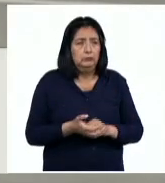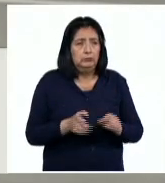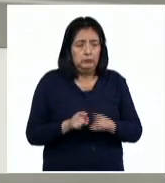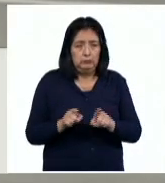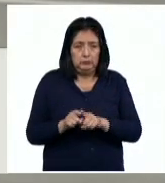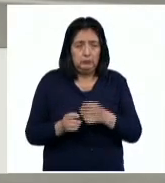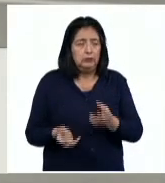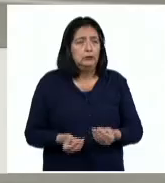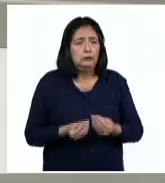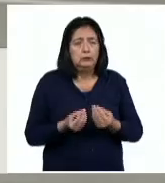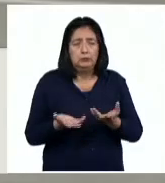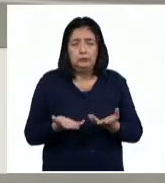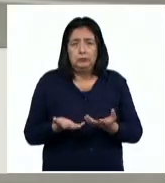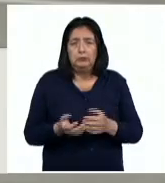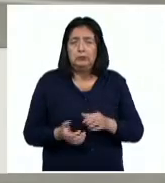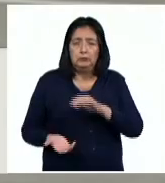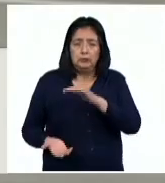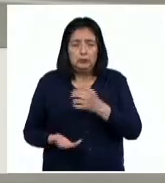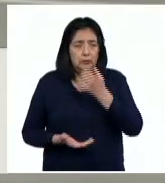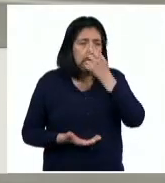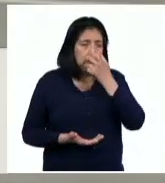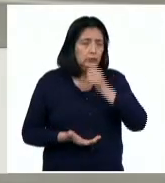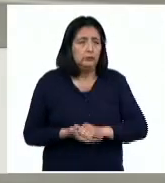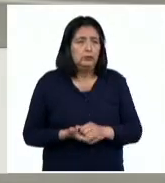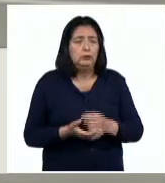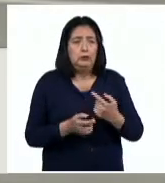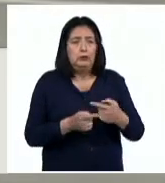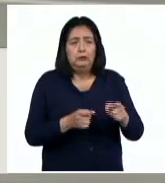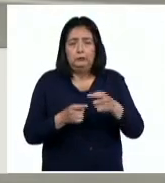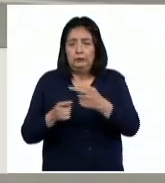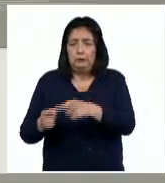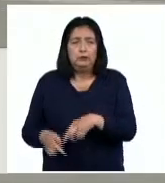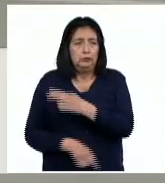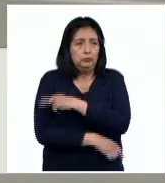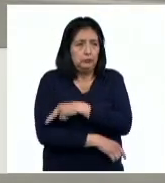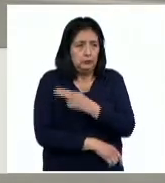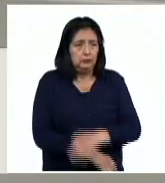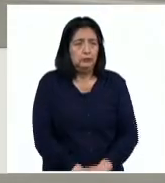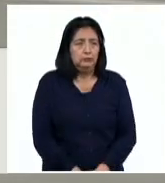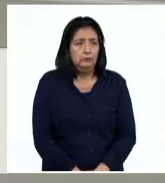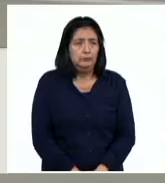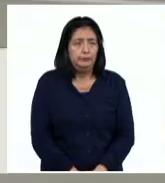la provisión de oxígeno a varios hospitales.